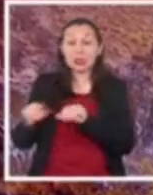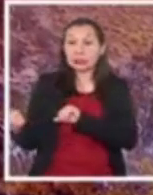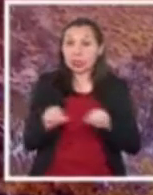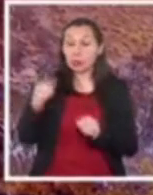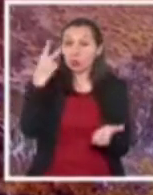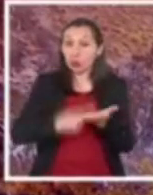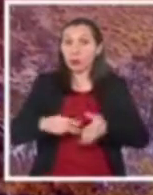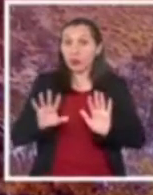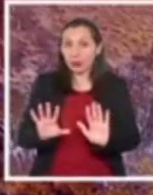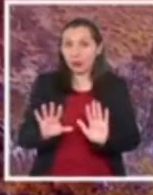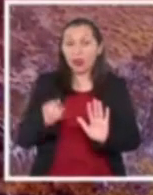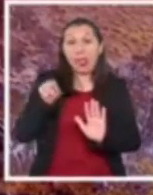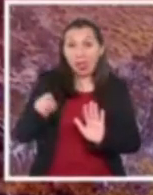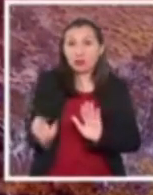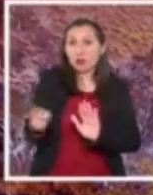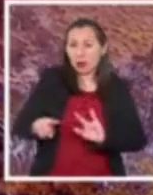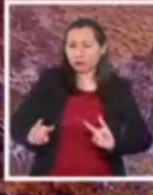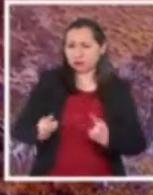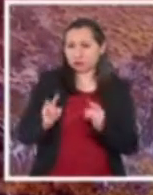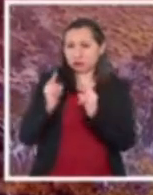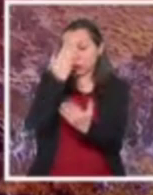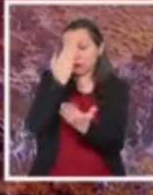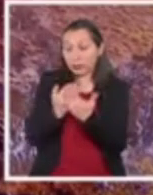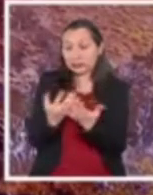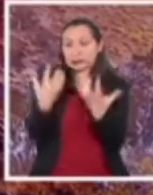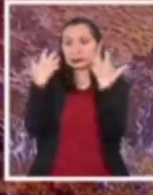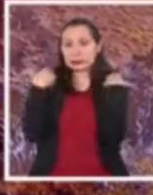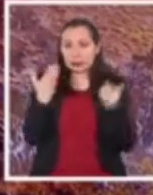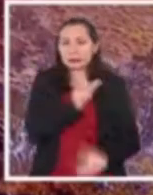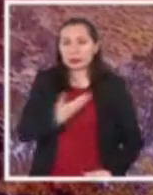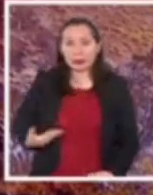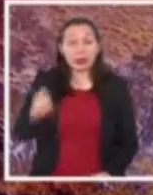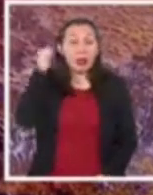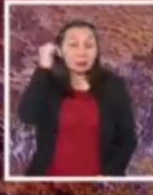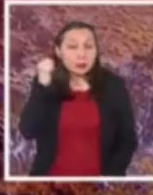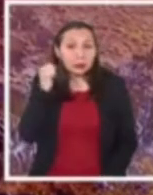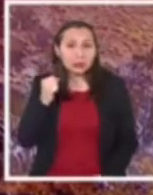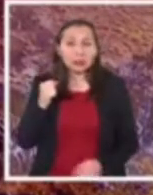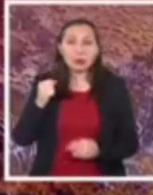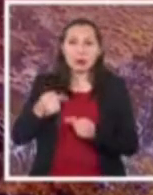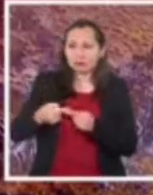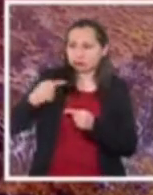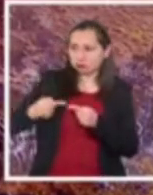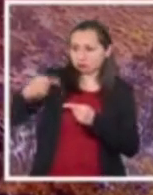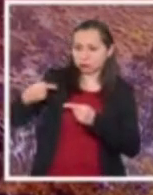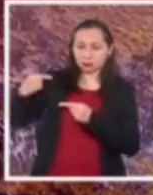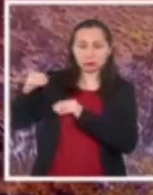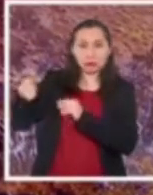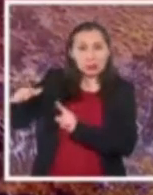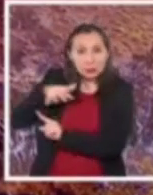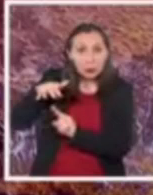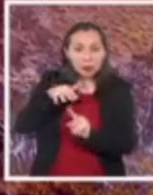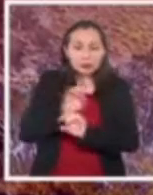del 2010 cuya reconstrucción le tocó enfrentar al presidente Piñera en todos estos eventos ha